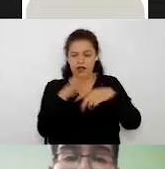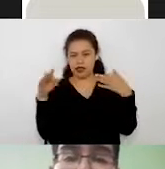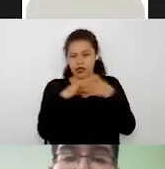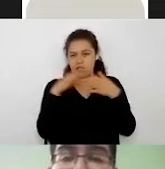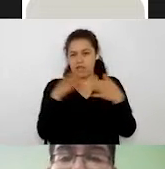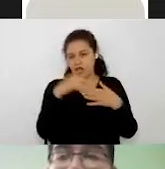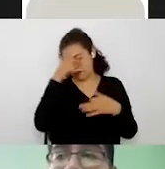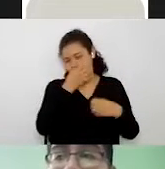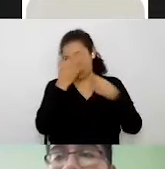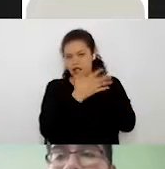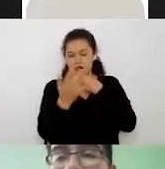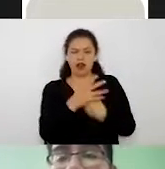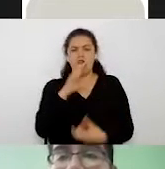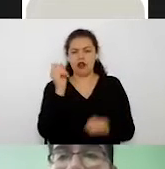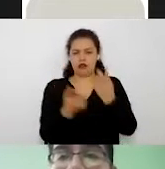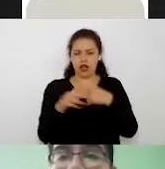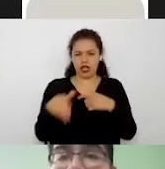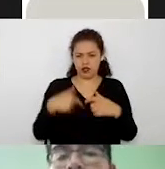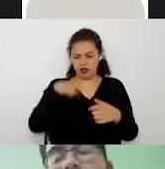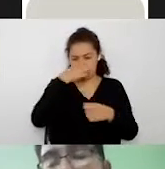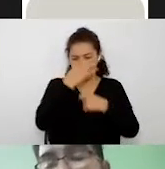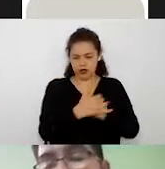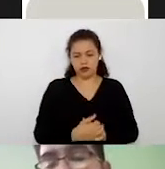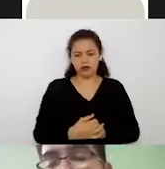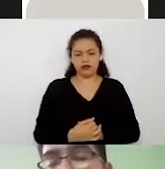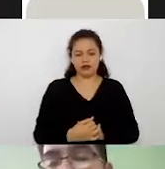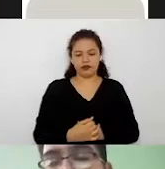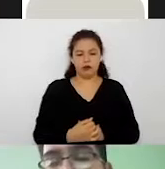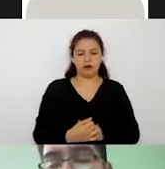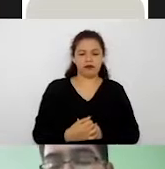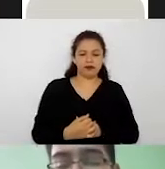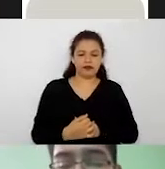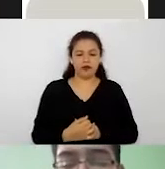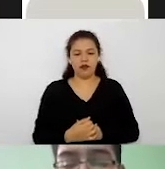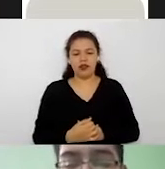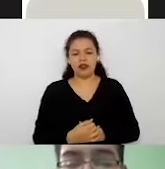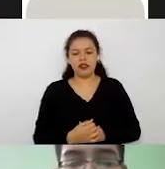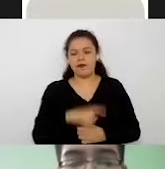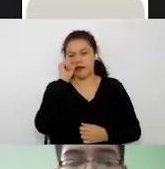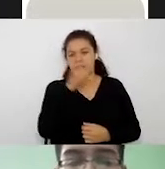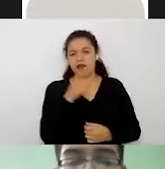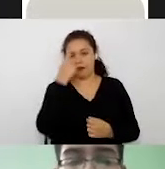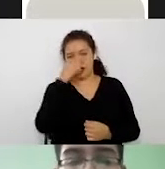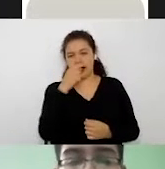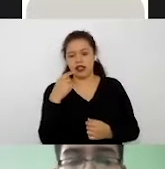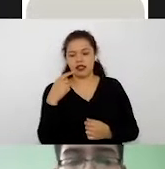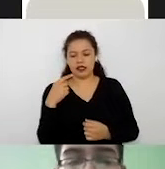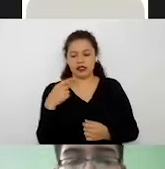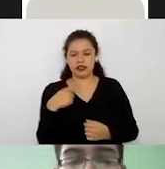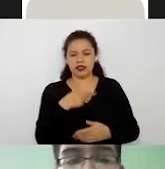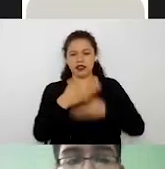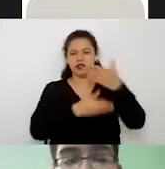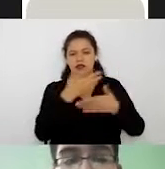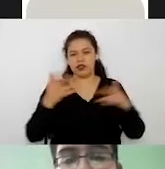sufrió un incidente, y obviamente a los servicios de emergencia. Entonces, lo vamos a ver